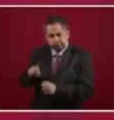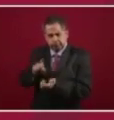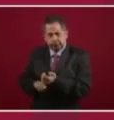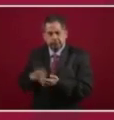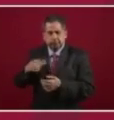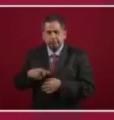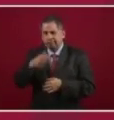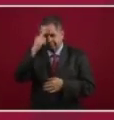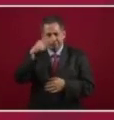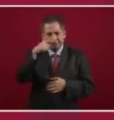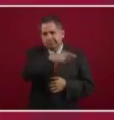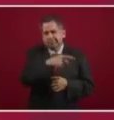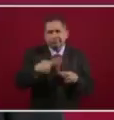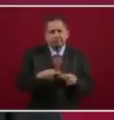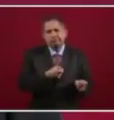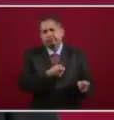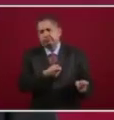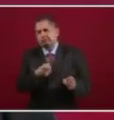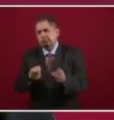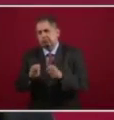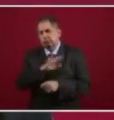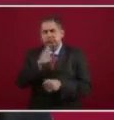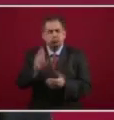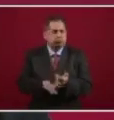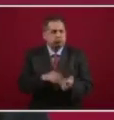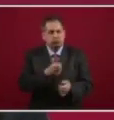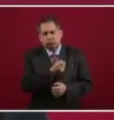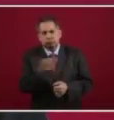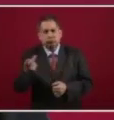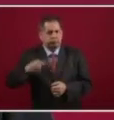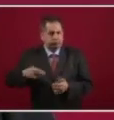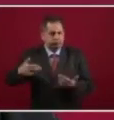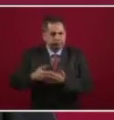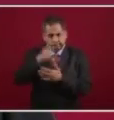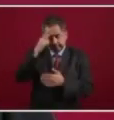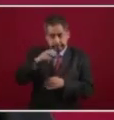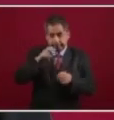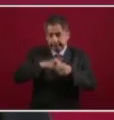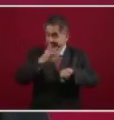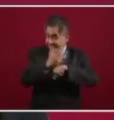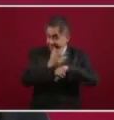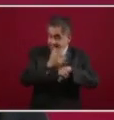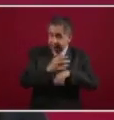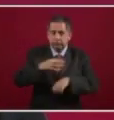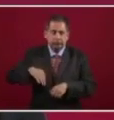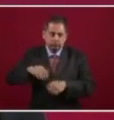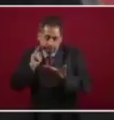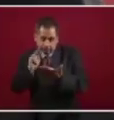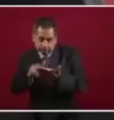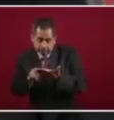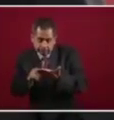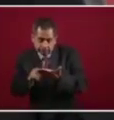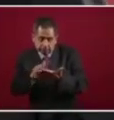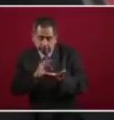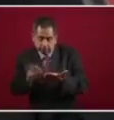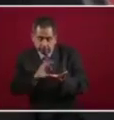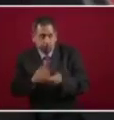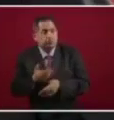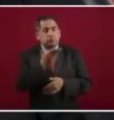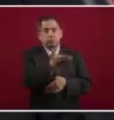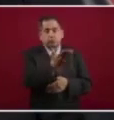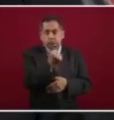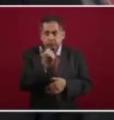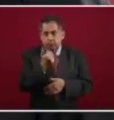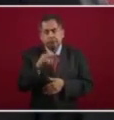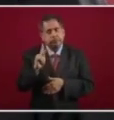de la persona que le quitó la vida a mexicanos en Estados Unidos, pero ese